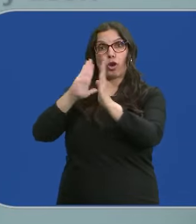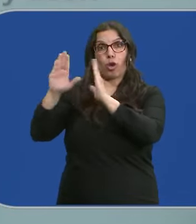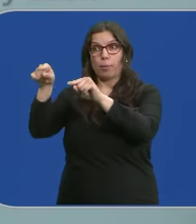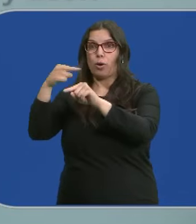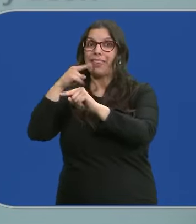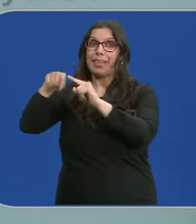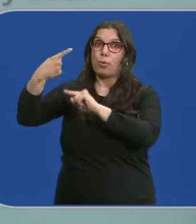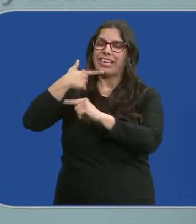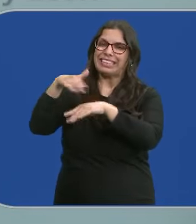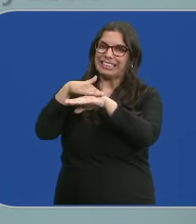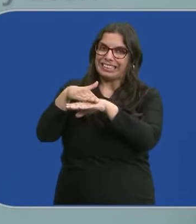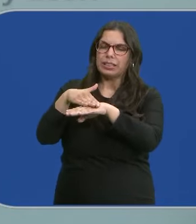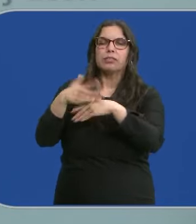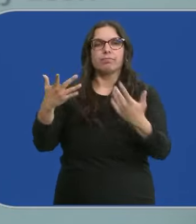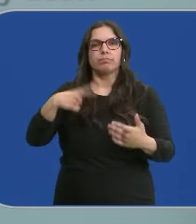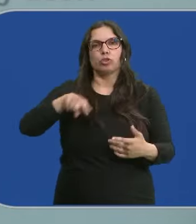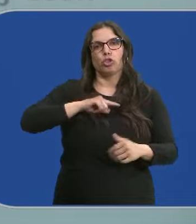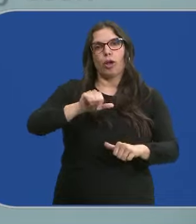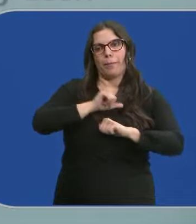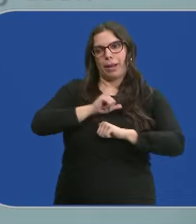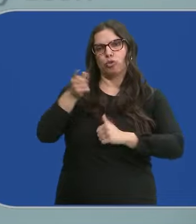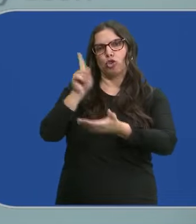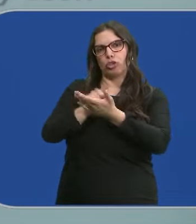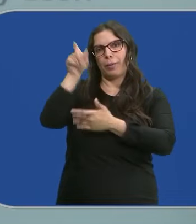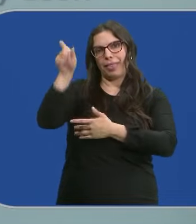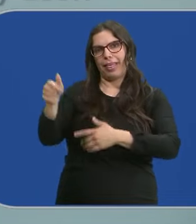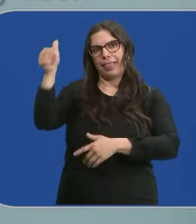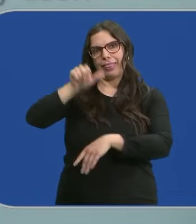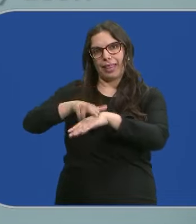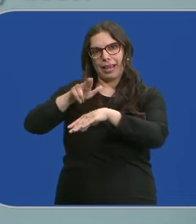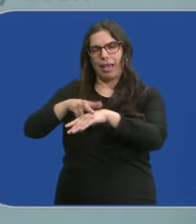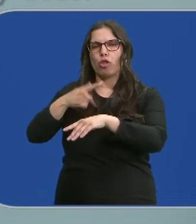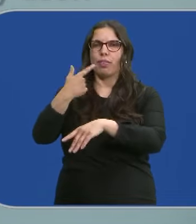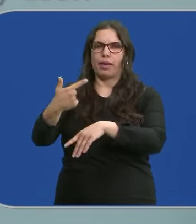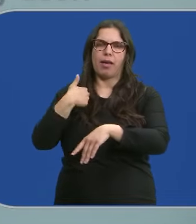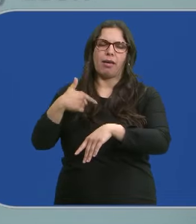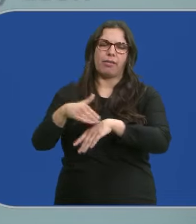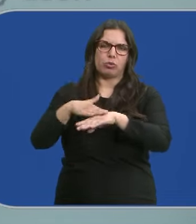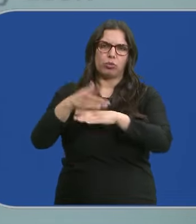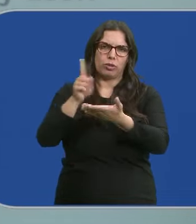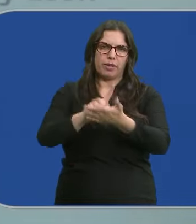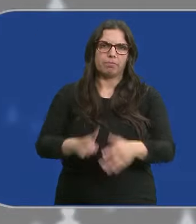pidió disculpas. Nosotros esperamos también la petición de disculpas de este delegado del Gobierno en relación con este asunto.